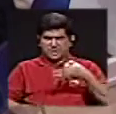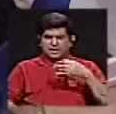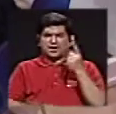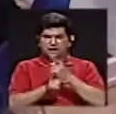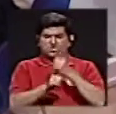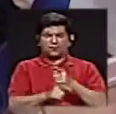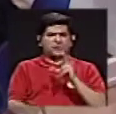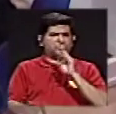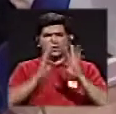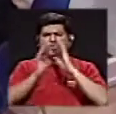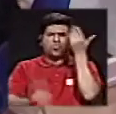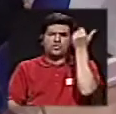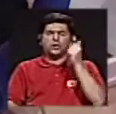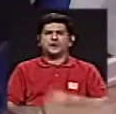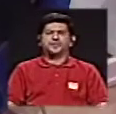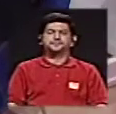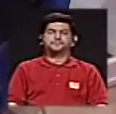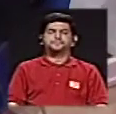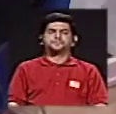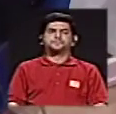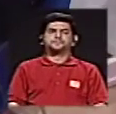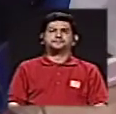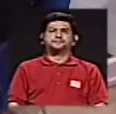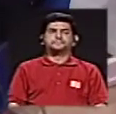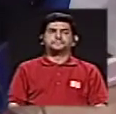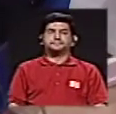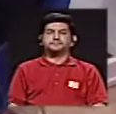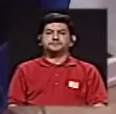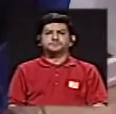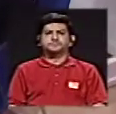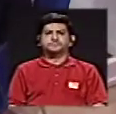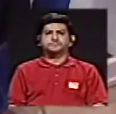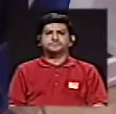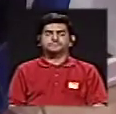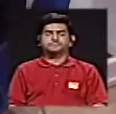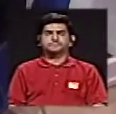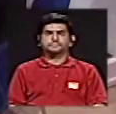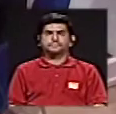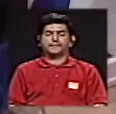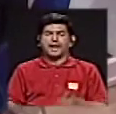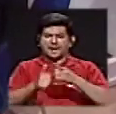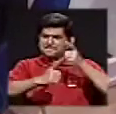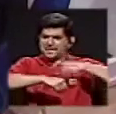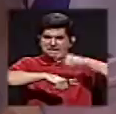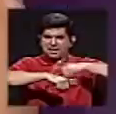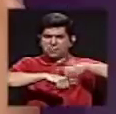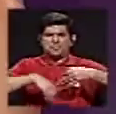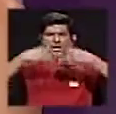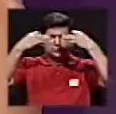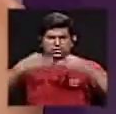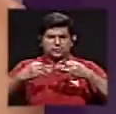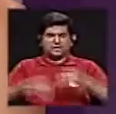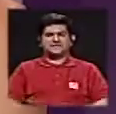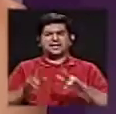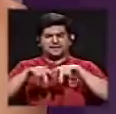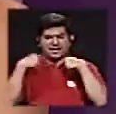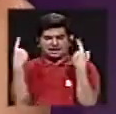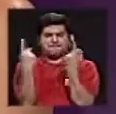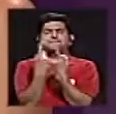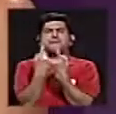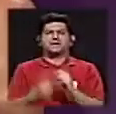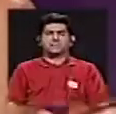no se pronunció bueno no sé qué en un principio cuando se decidió cuáles eran los partidos